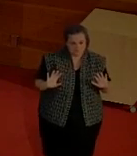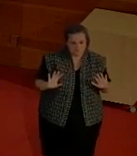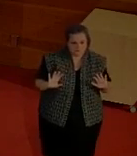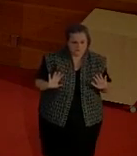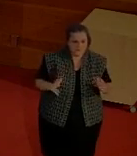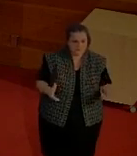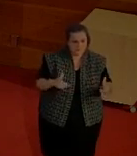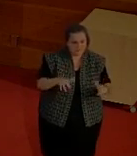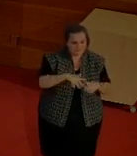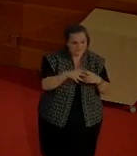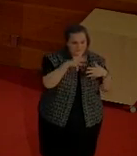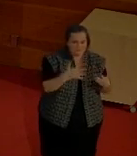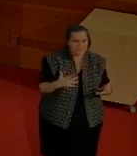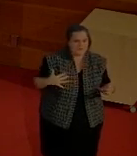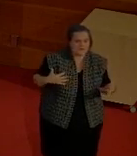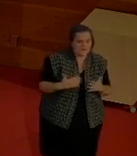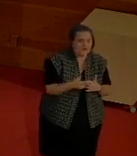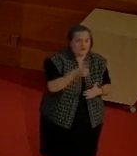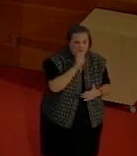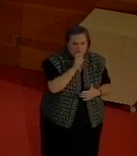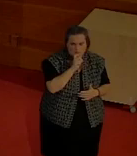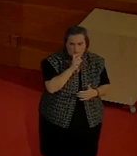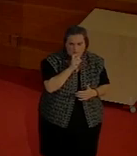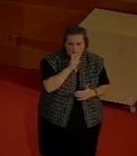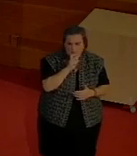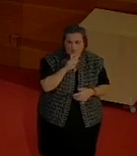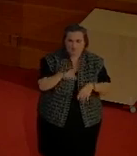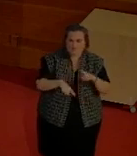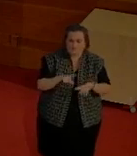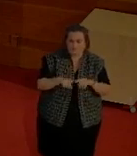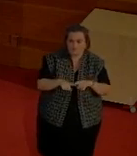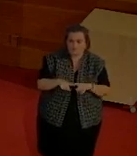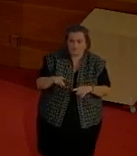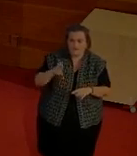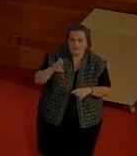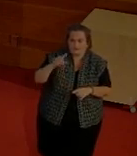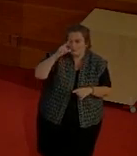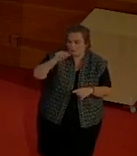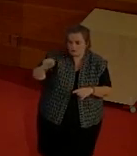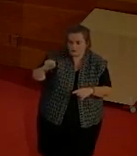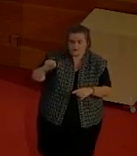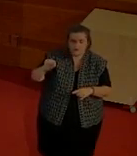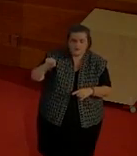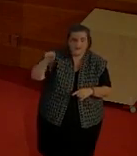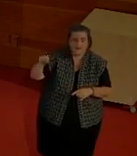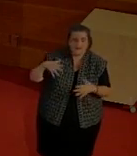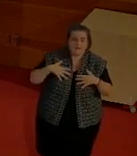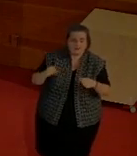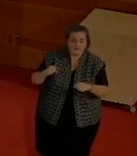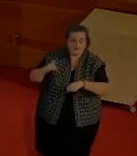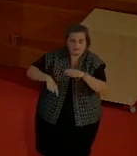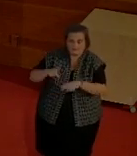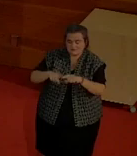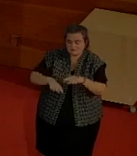ahí Hemos llegado hasta ahí dependiendo de un impresentable que se llama Putin en términos energéticos